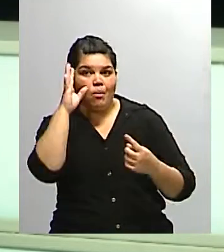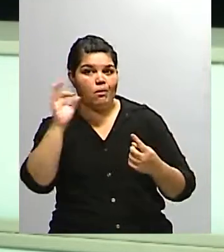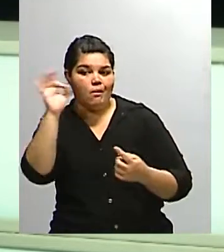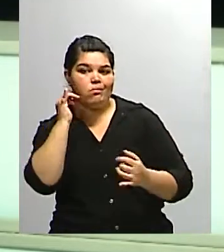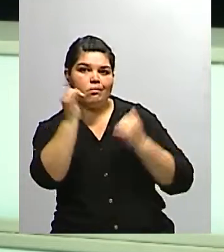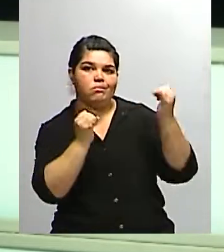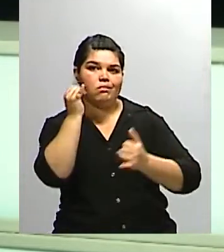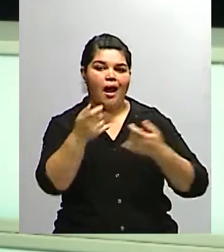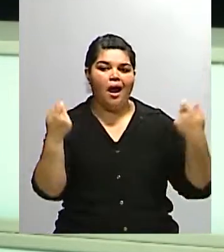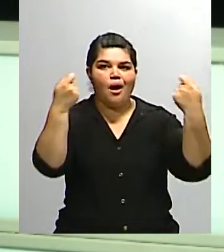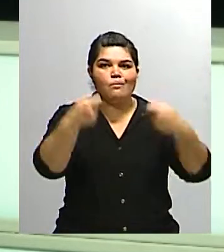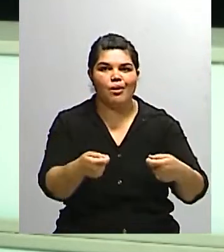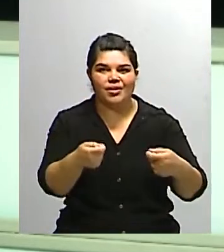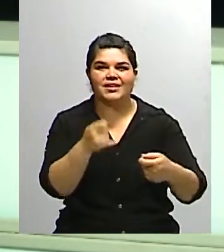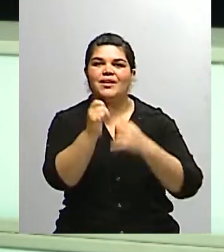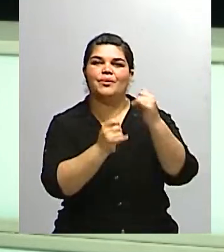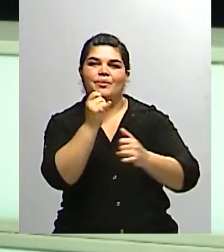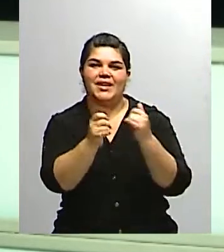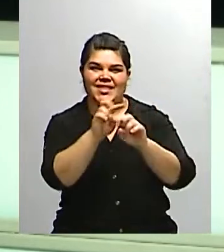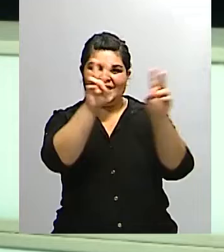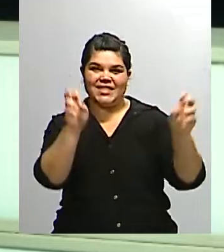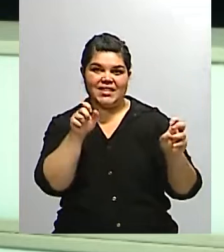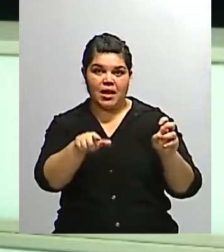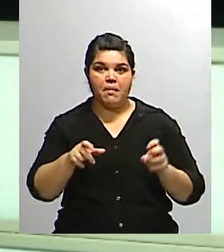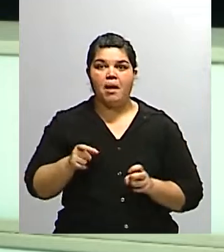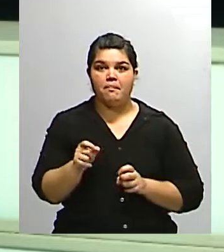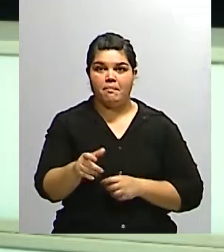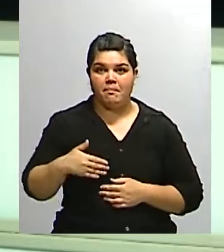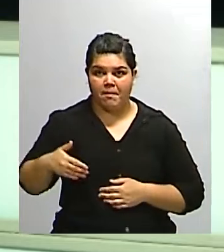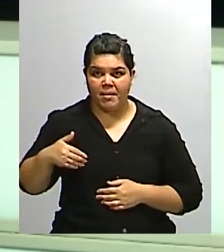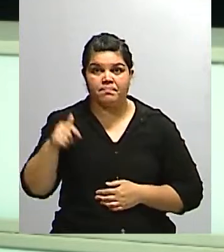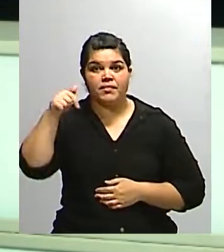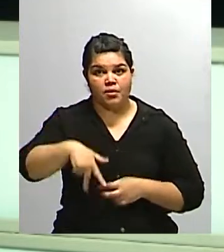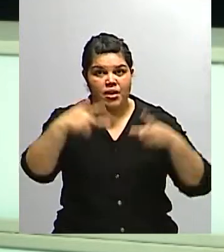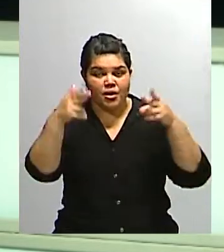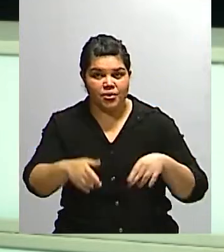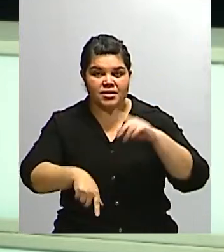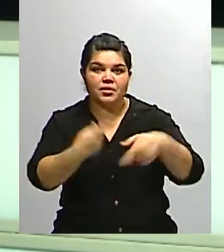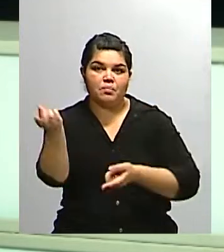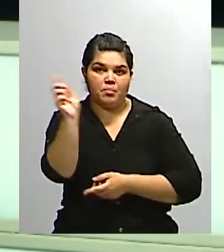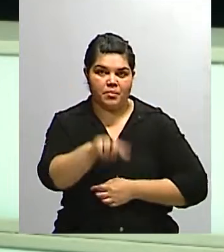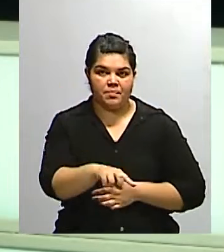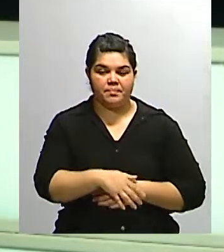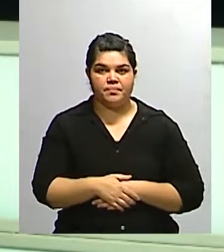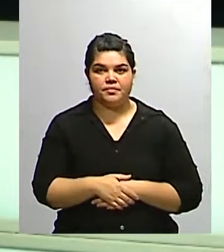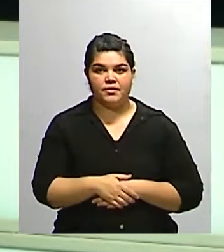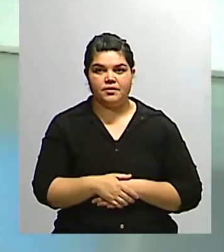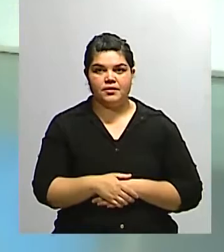hacer aportes en relación a este tema, al cáncer de mama. Nos vamos a una pausa, enseguida regresamos.